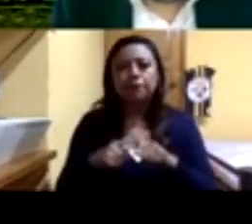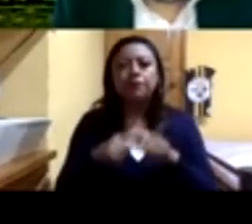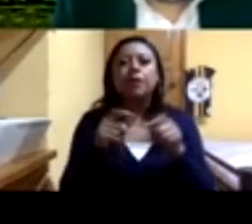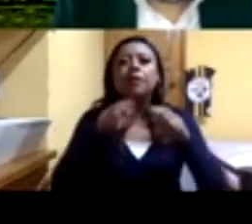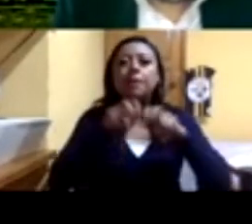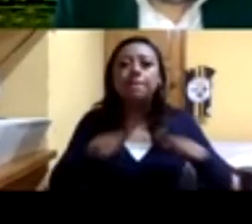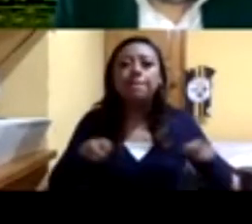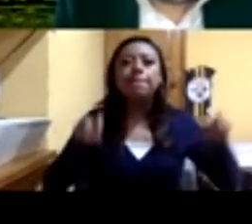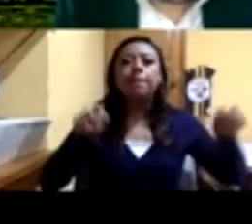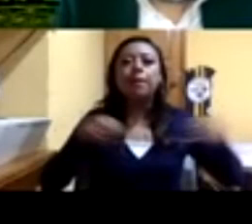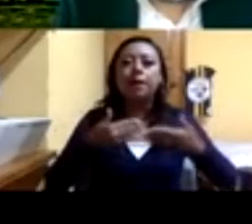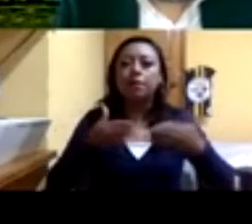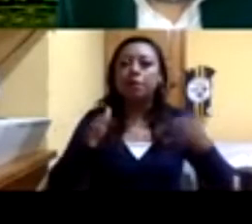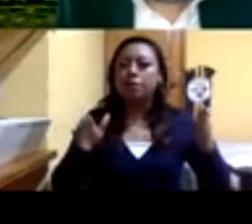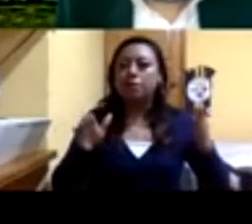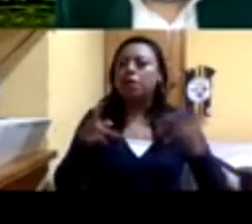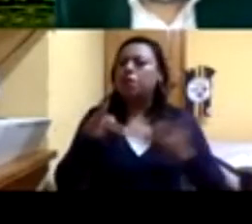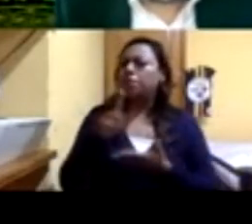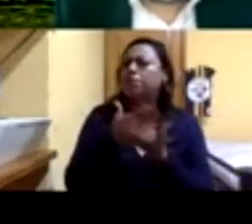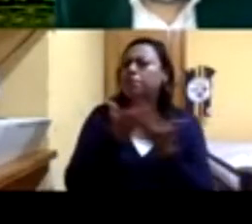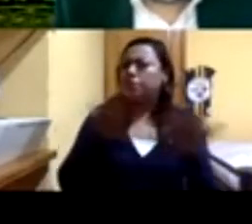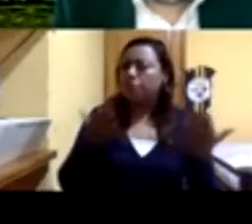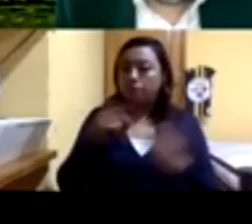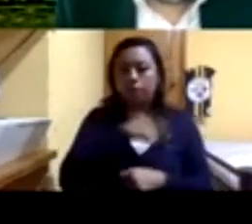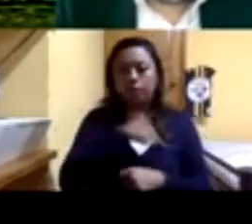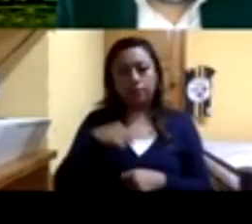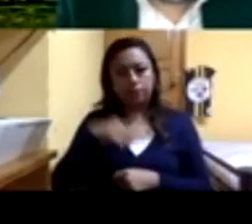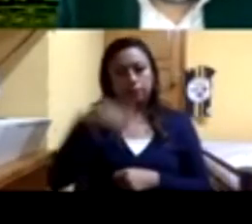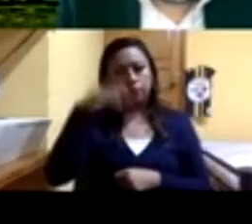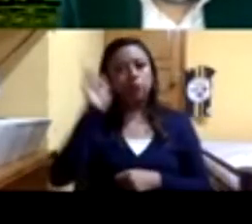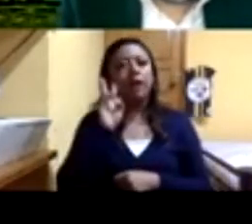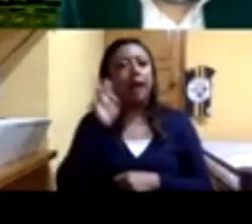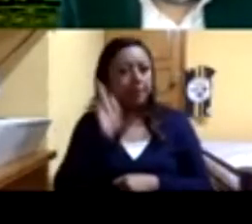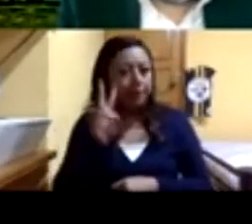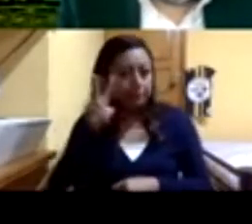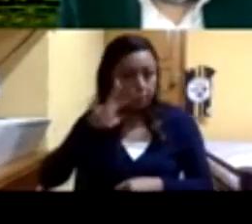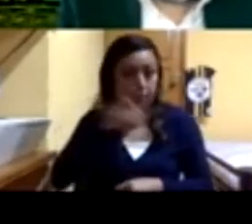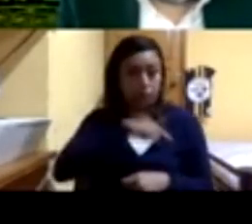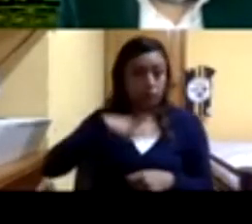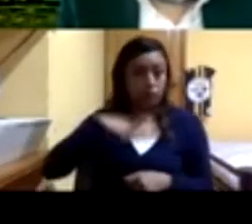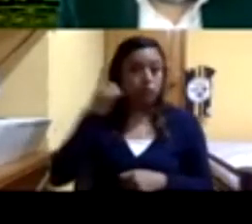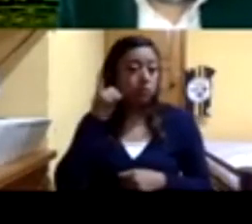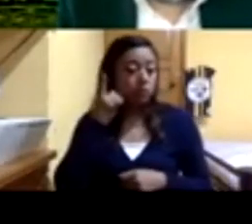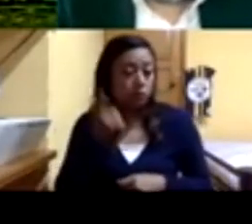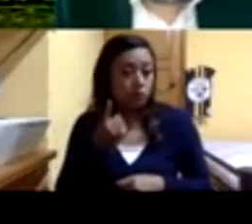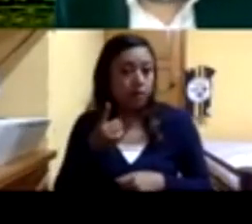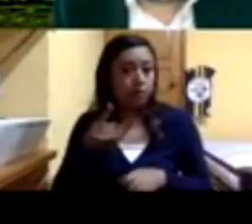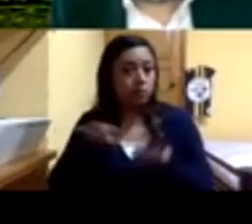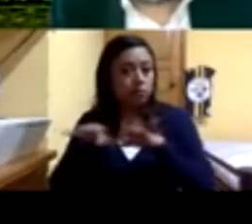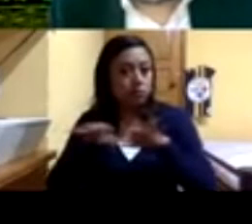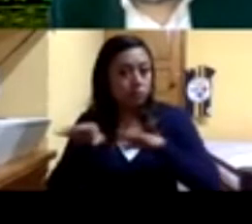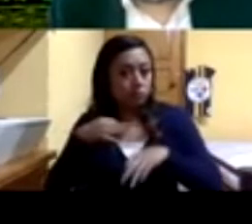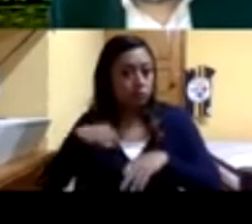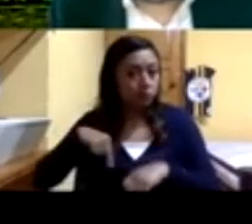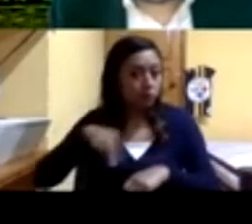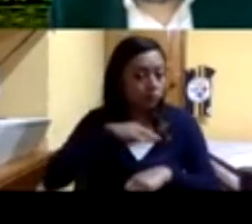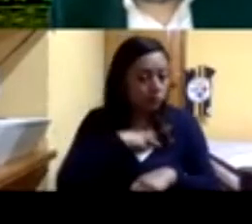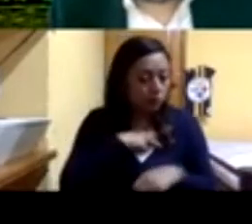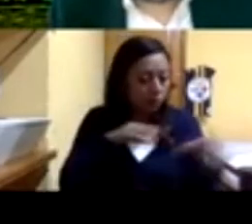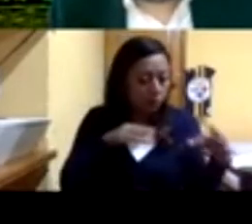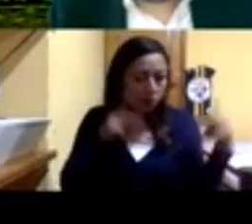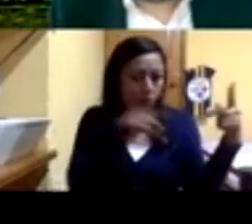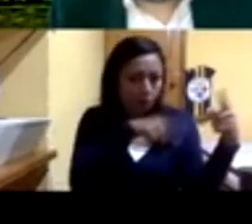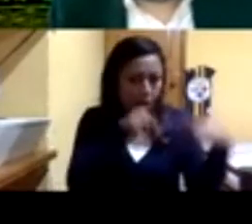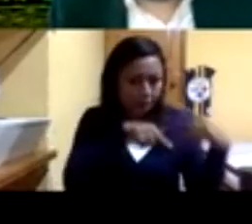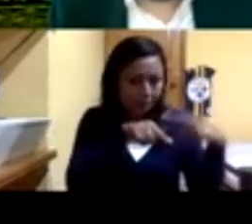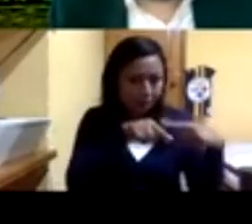se ha apegado nuestra labor parlamentaria a esos criterios y con base a esta reflexión aprovechar los